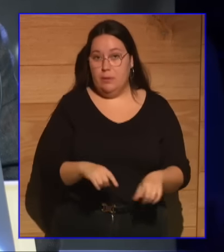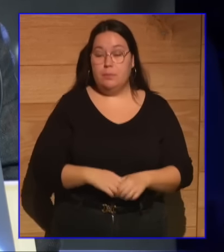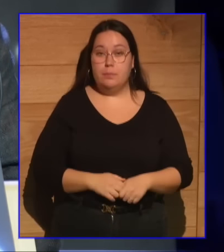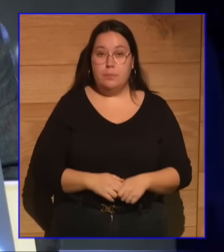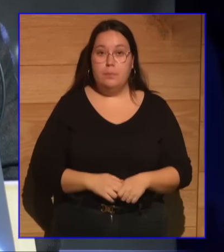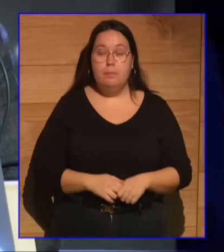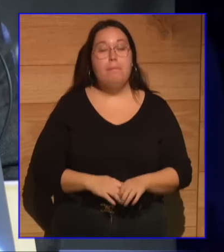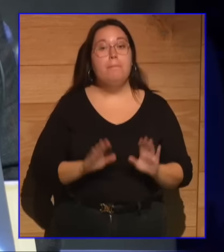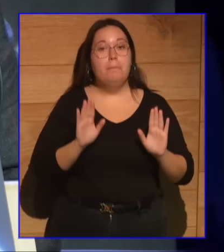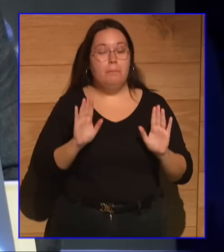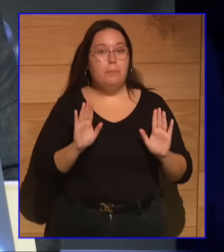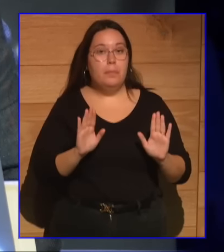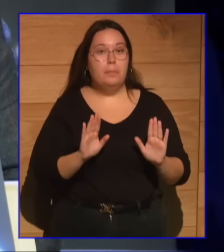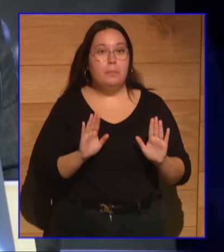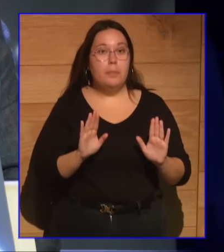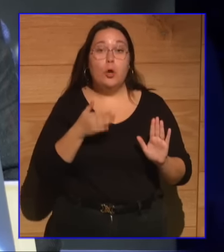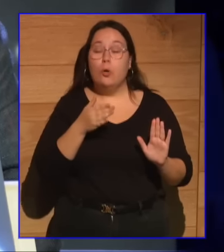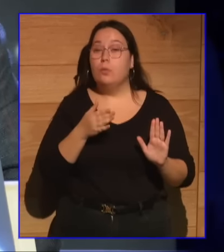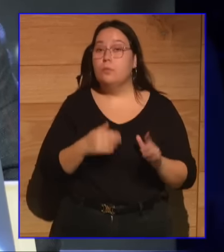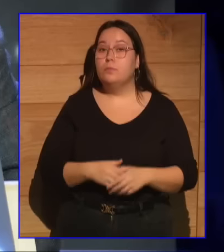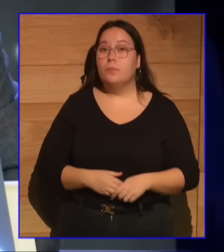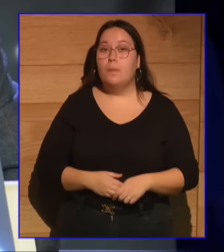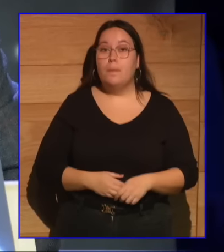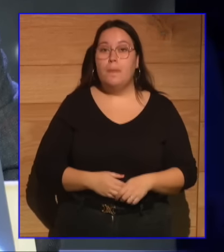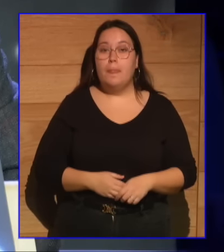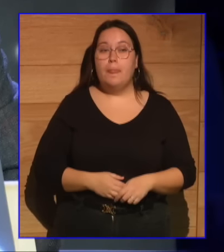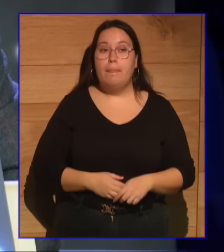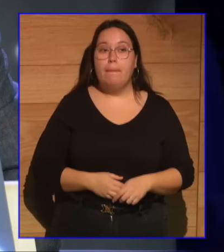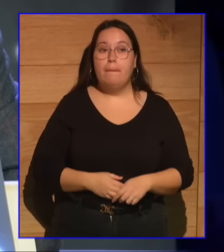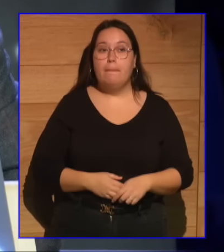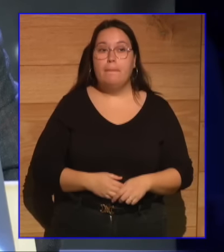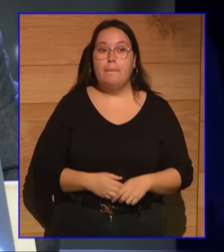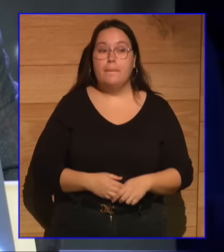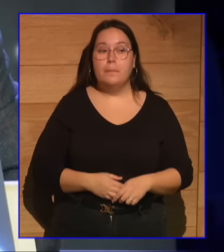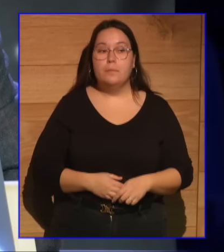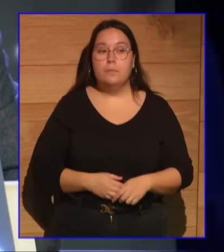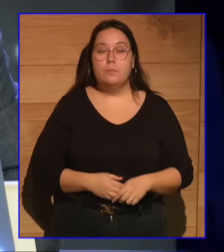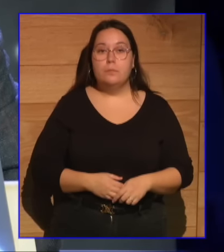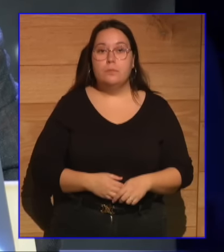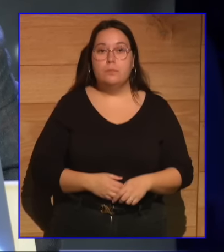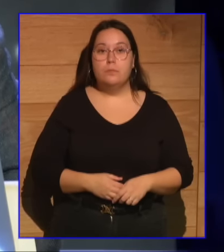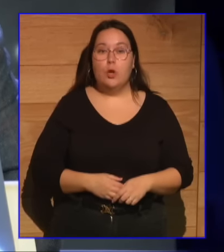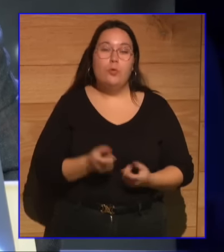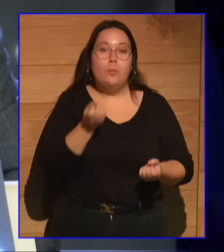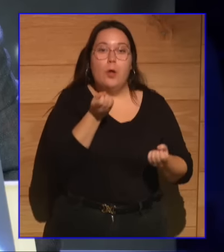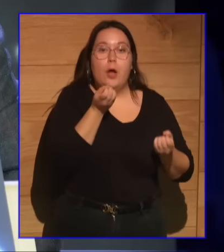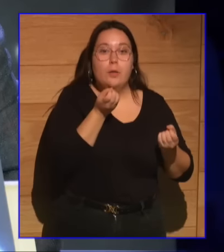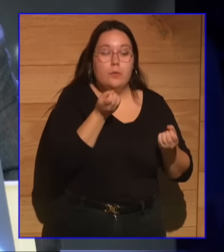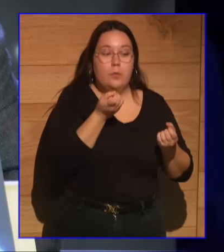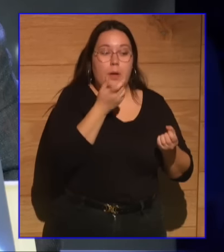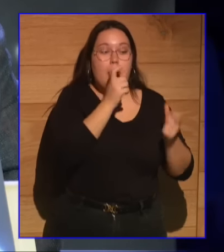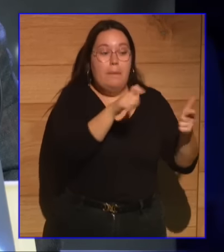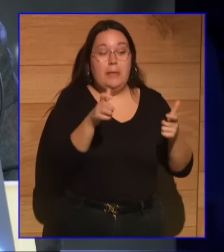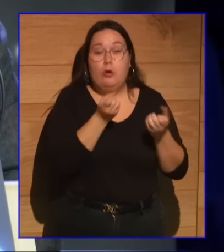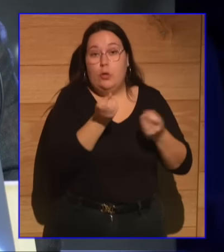Pero, en fin, no vamos necesariamente a desmenuzar ninguna de las secuencias, pero uno de los grandes fuertes de